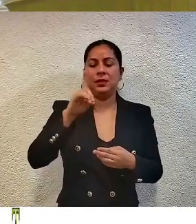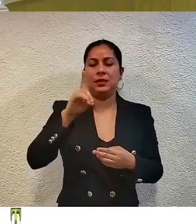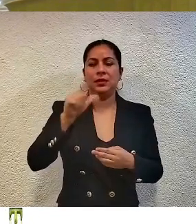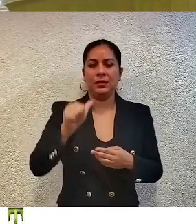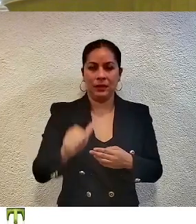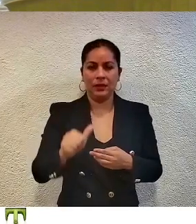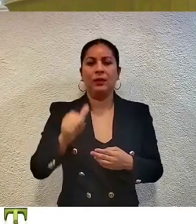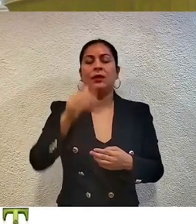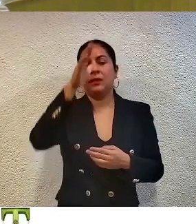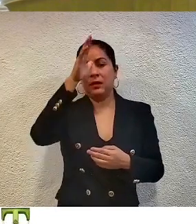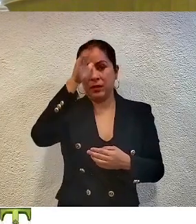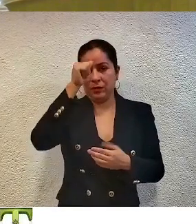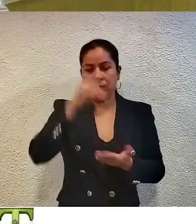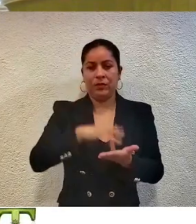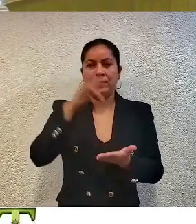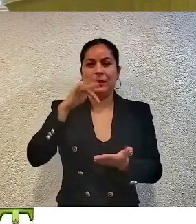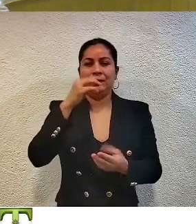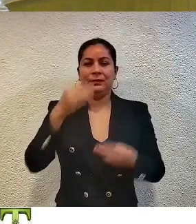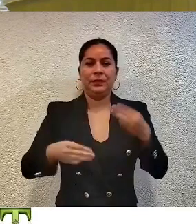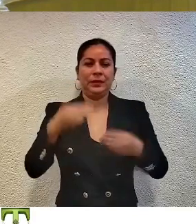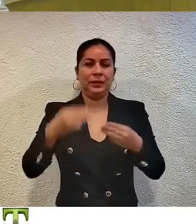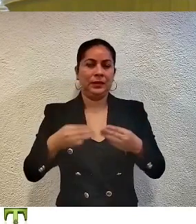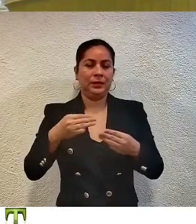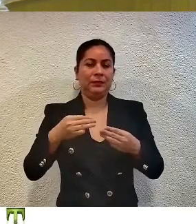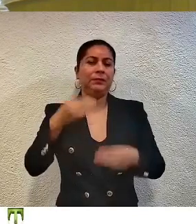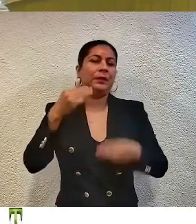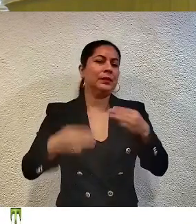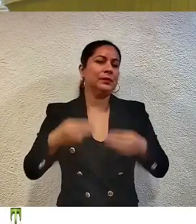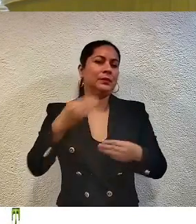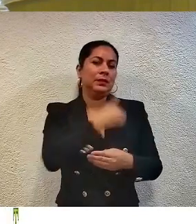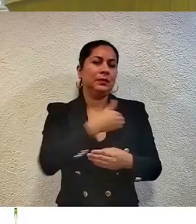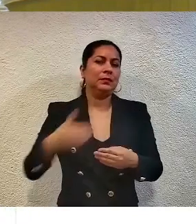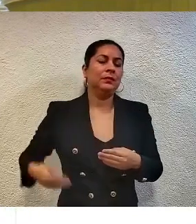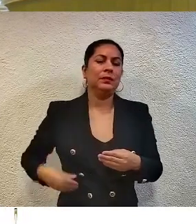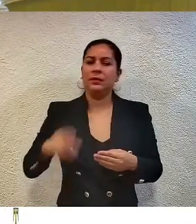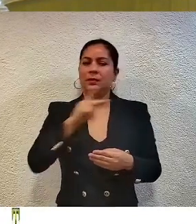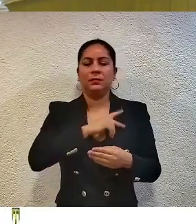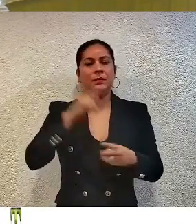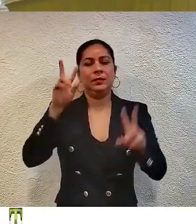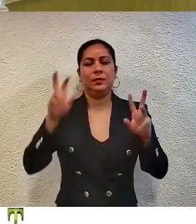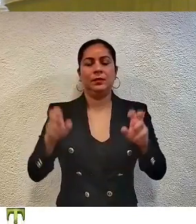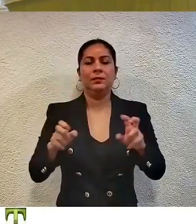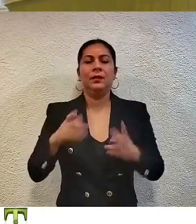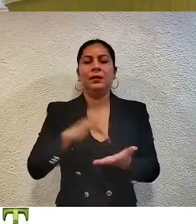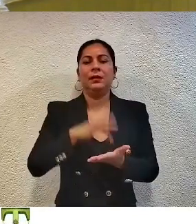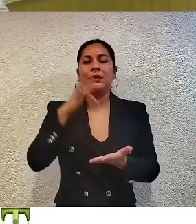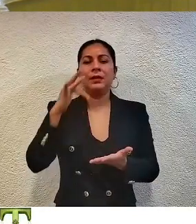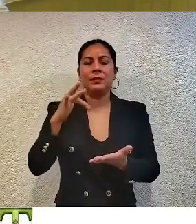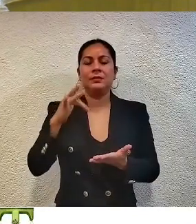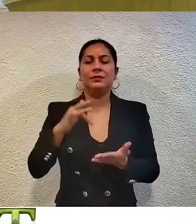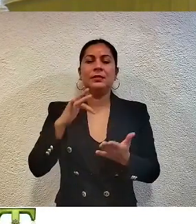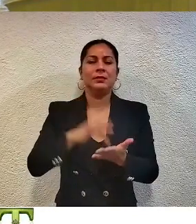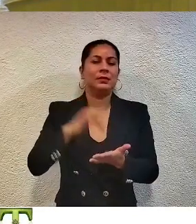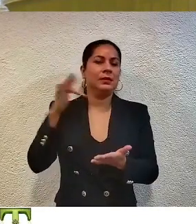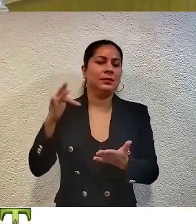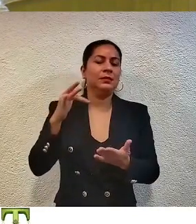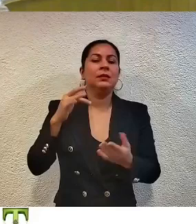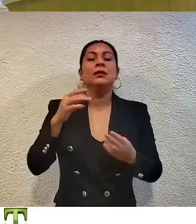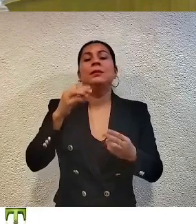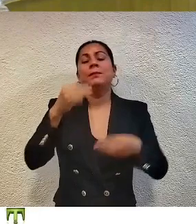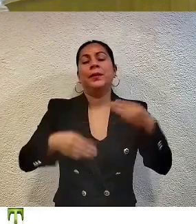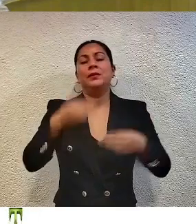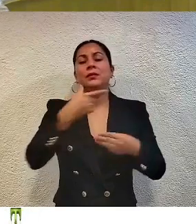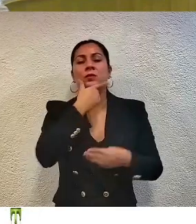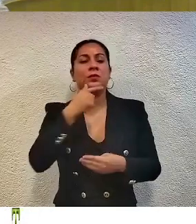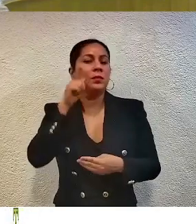favor del proyecto. Gracias, magistrada. Magistrada ponente Evelyn Rodríguez Chinol. Es mi proyecto. Gracias, magistrada. Magistrada Presidenta, magistrada, magistrado, el